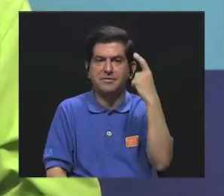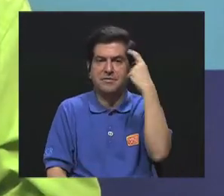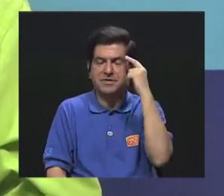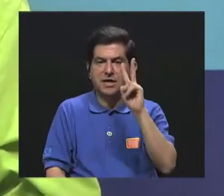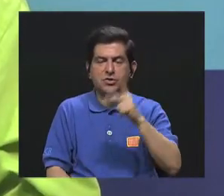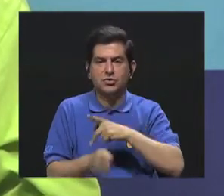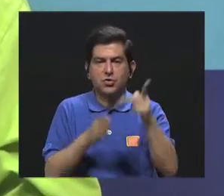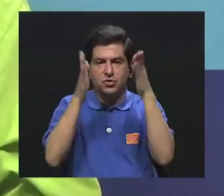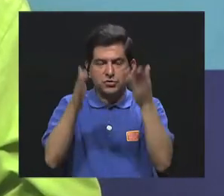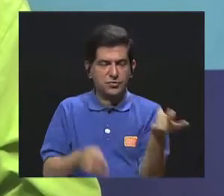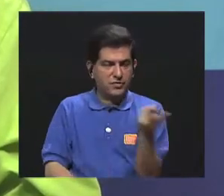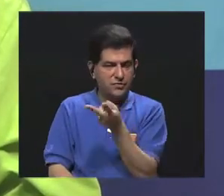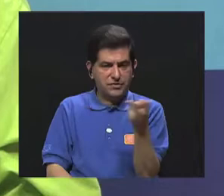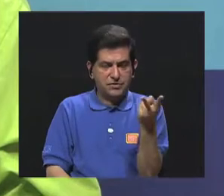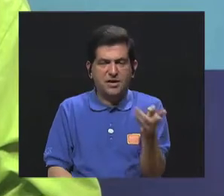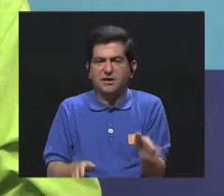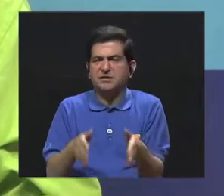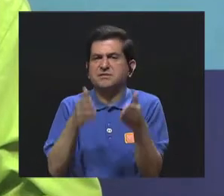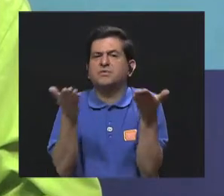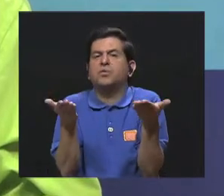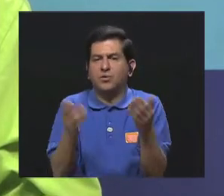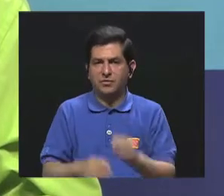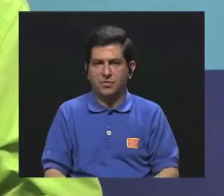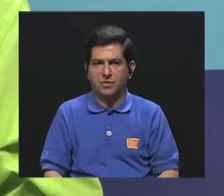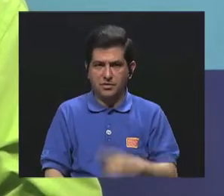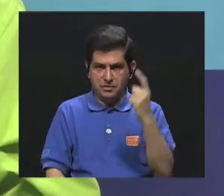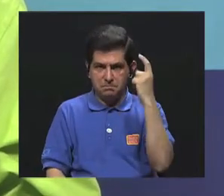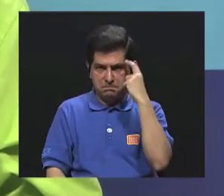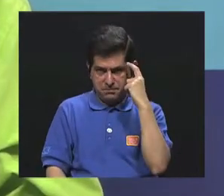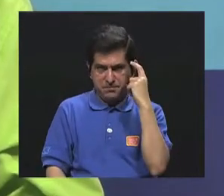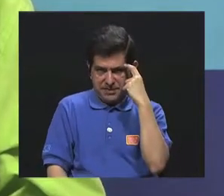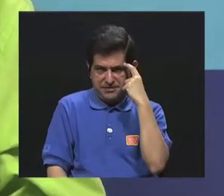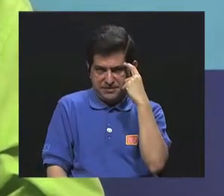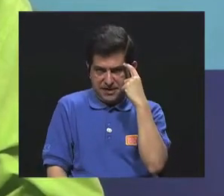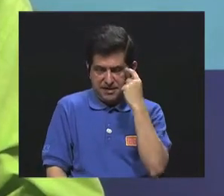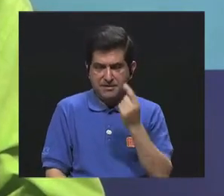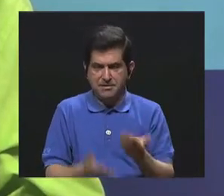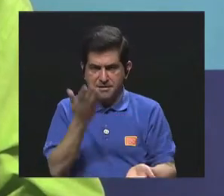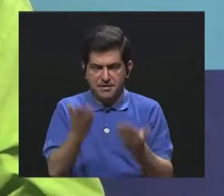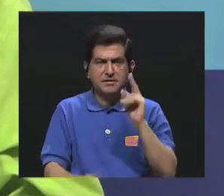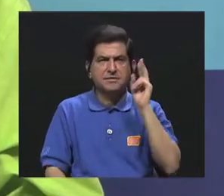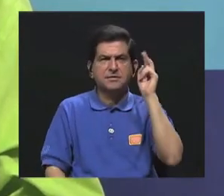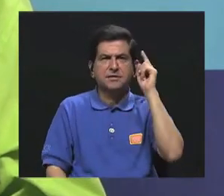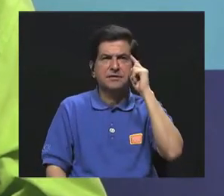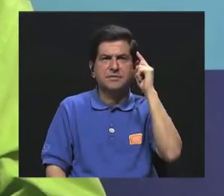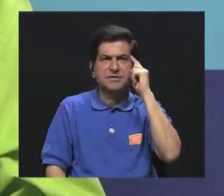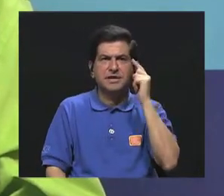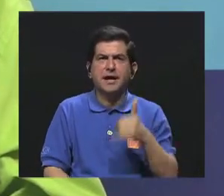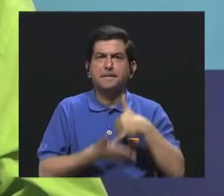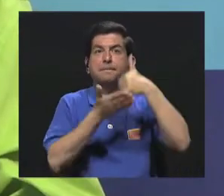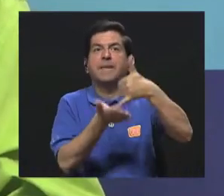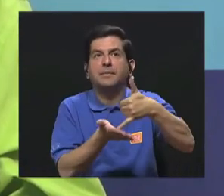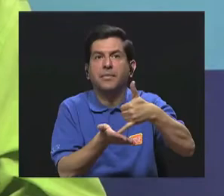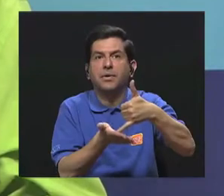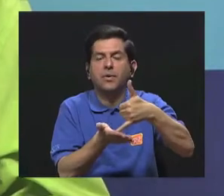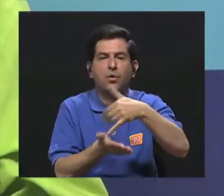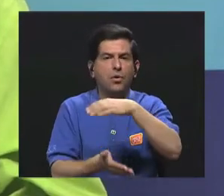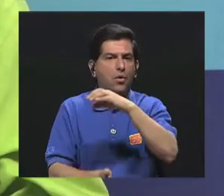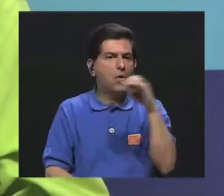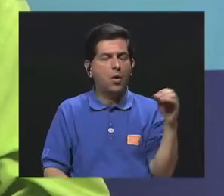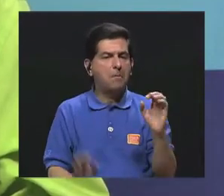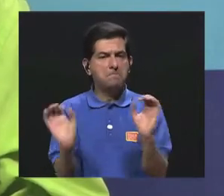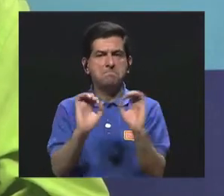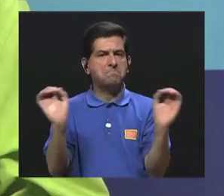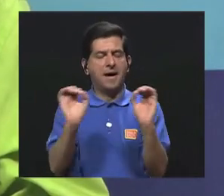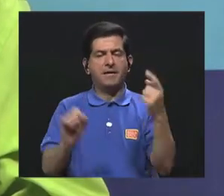de dos profesionales como ustedes? ¿Se trabaja pensando que con mira a los premios o no se